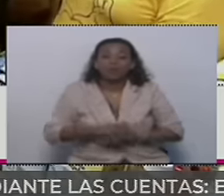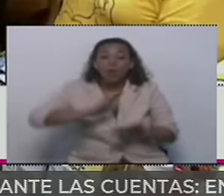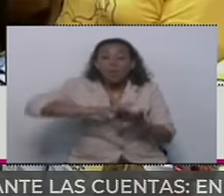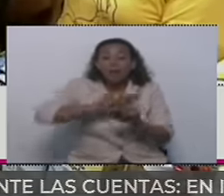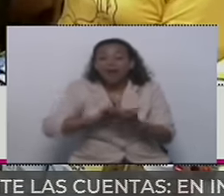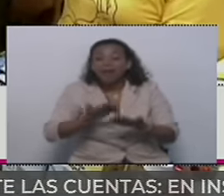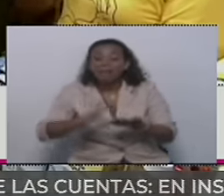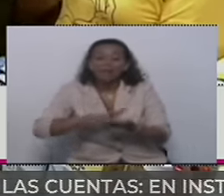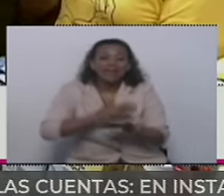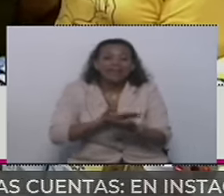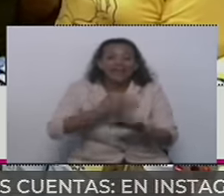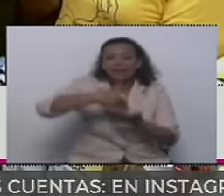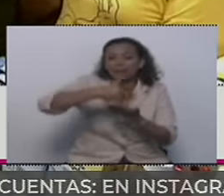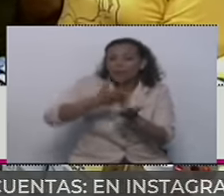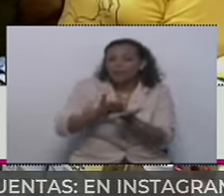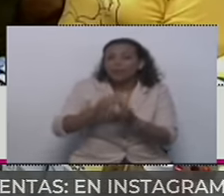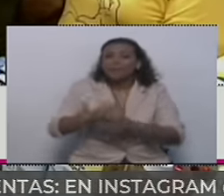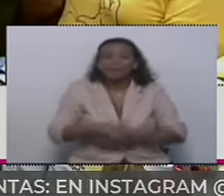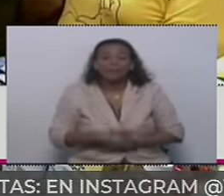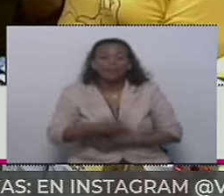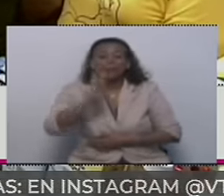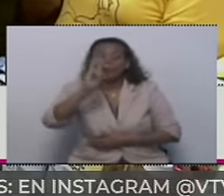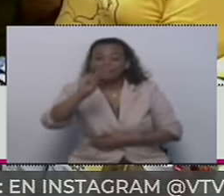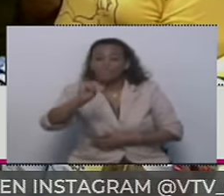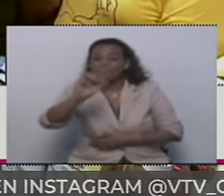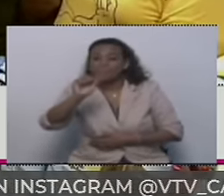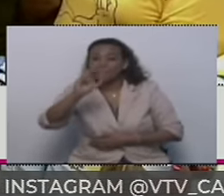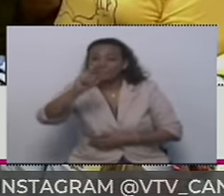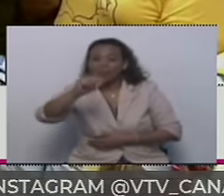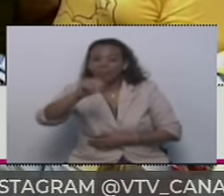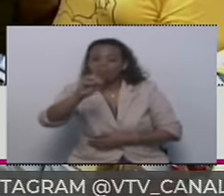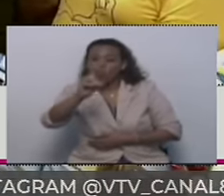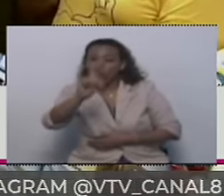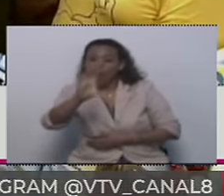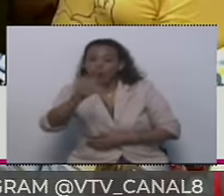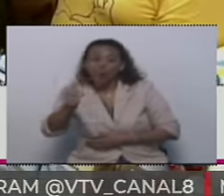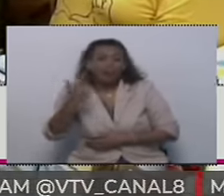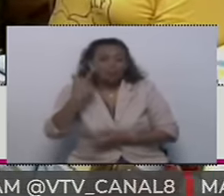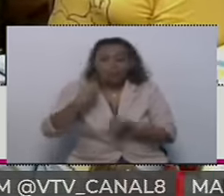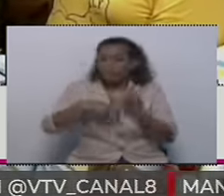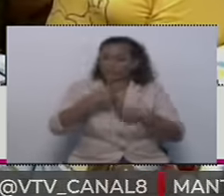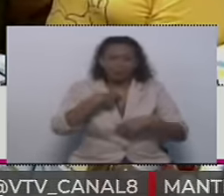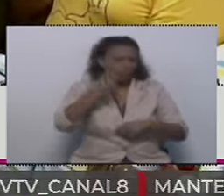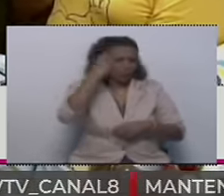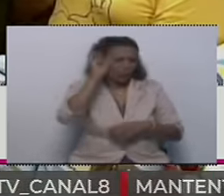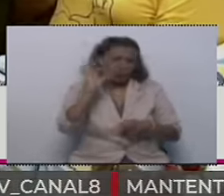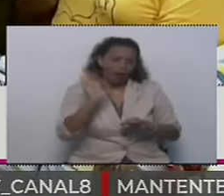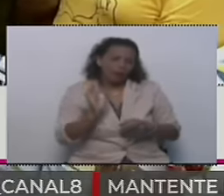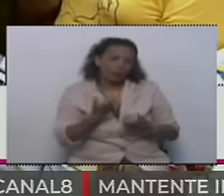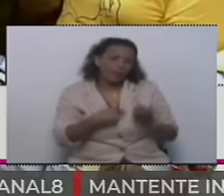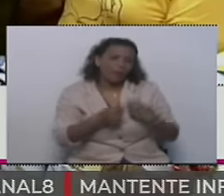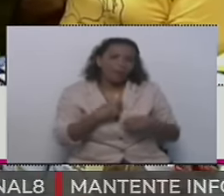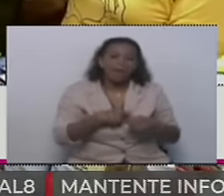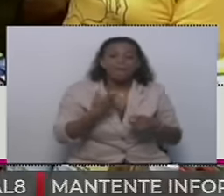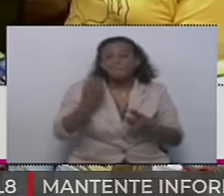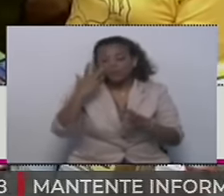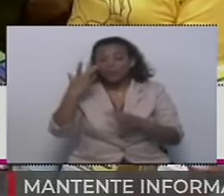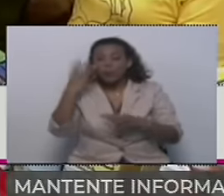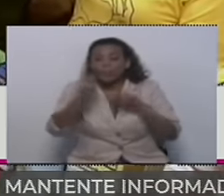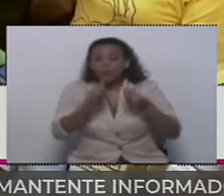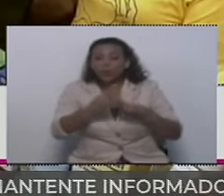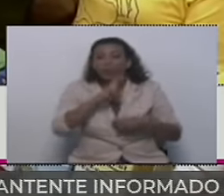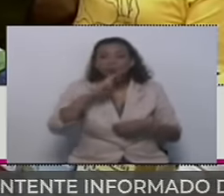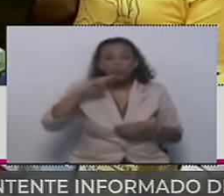los tequeños, todo eso. ¿Tú vendes mandocas, no? ¿Ah? ¿No vendes mandocas tú? No, por ahorita no. ¿No? Sí estamos pensando